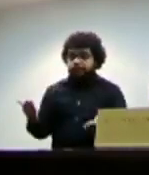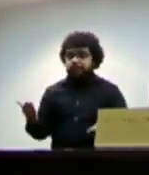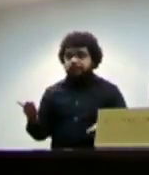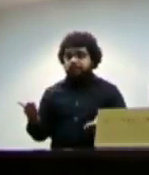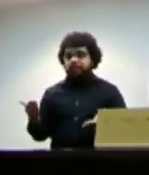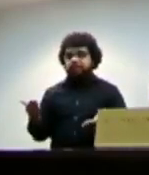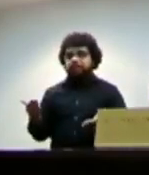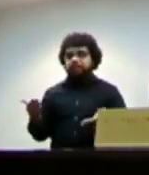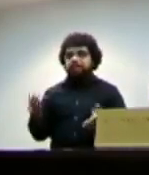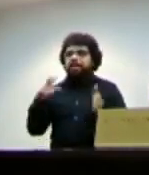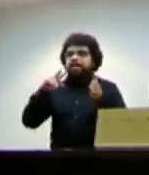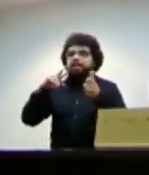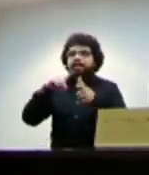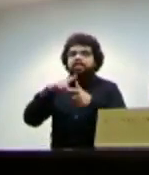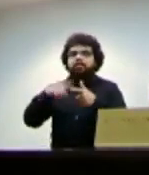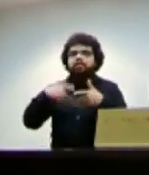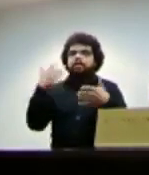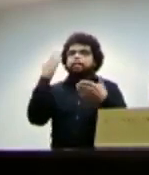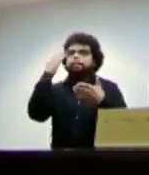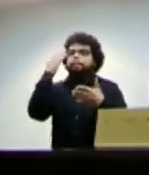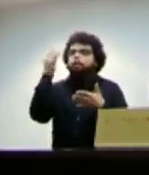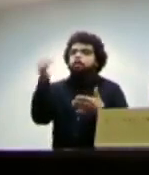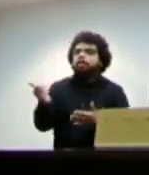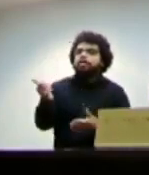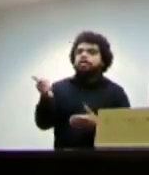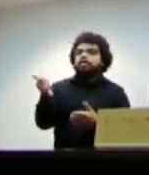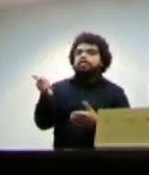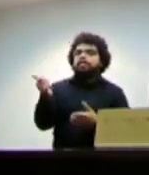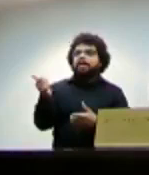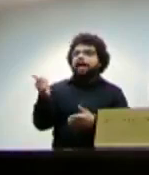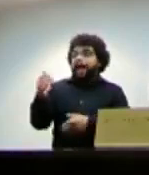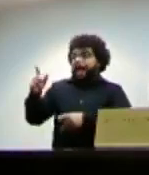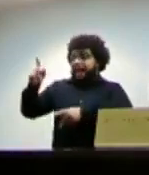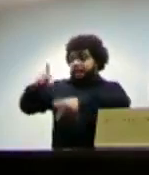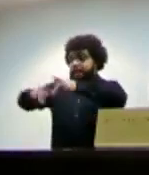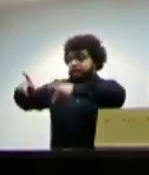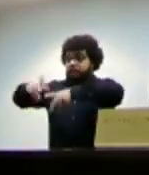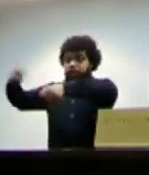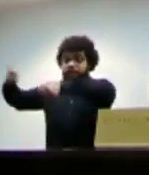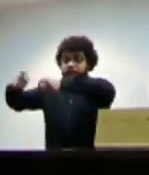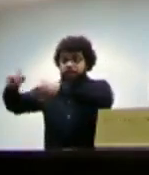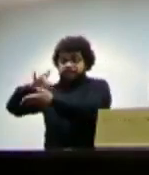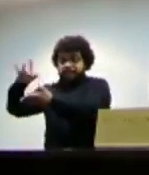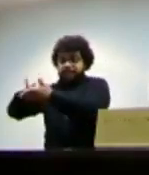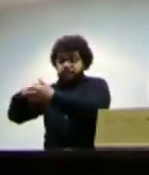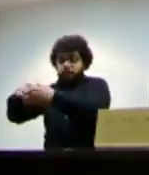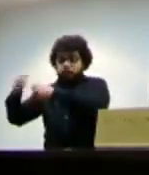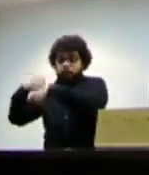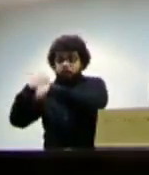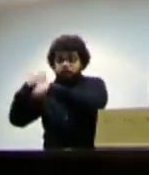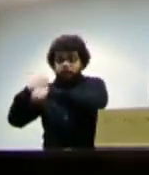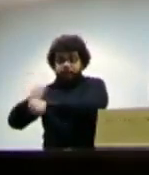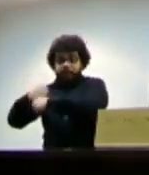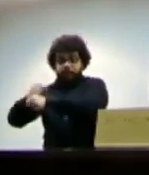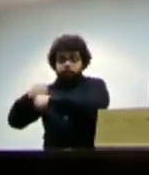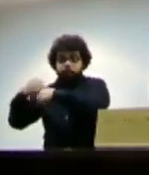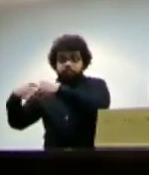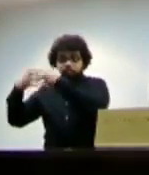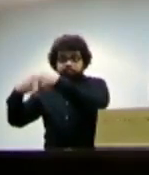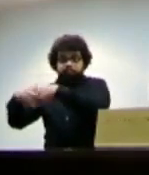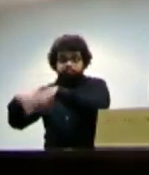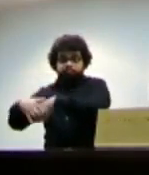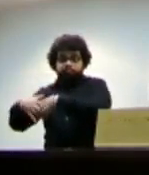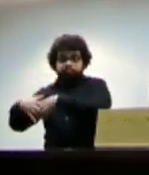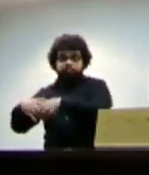qué se le está permitiendo al que maneja el centro de operaciones y al que maneja la transmisión y distribución que le cree un caos